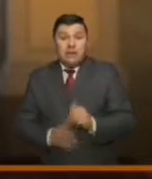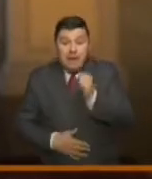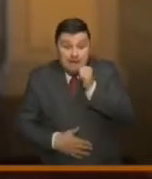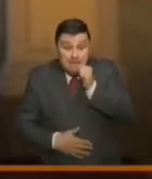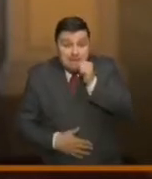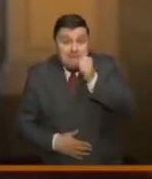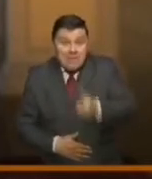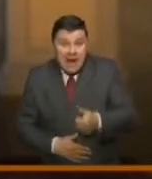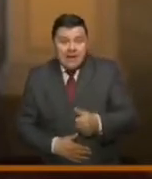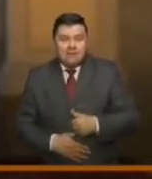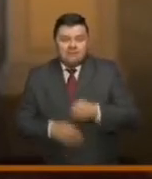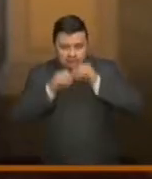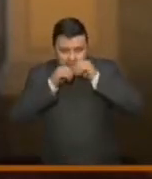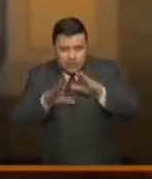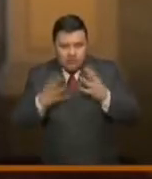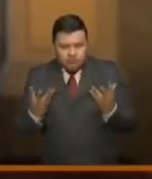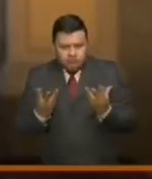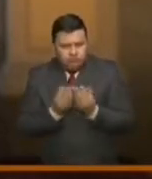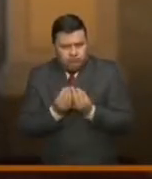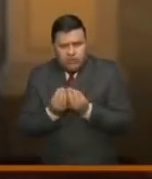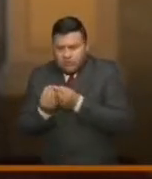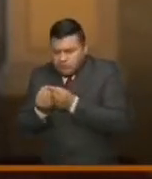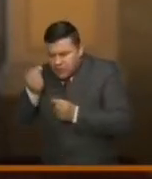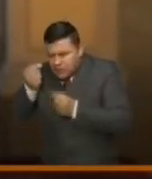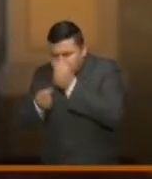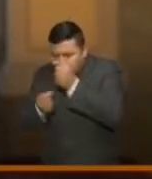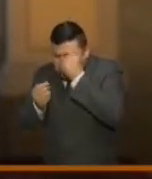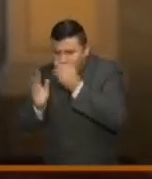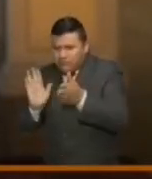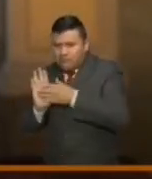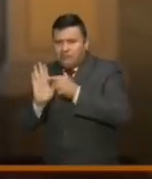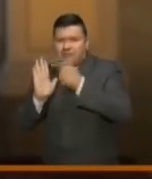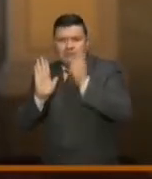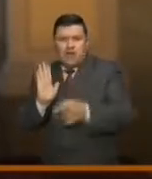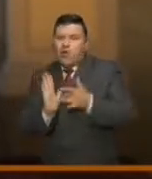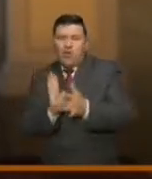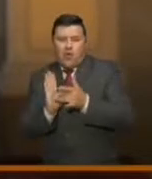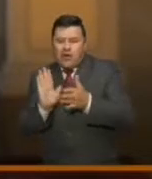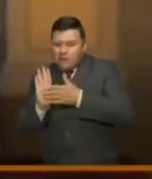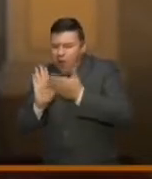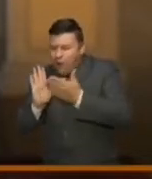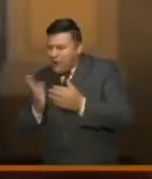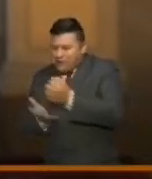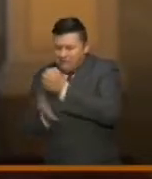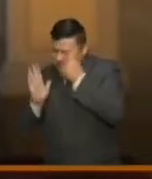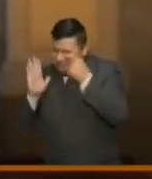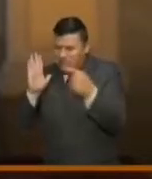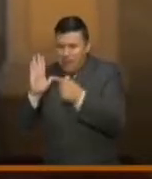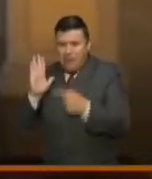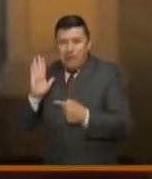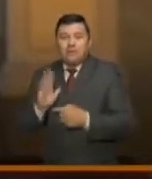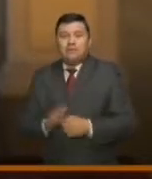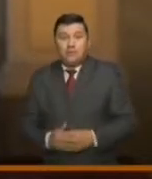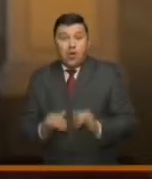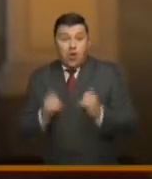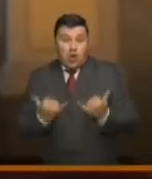mañana anunciaré el conjunto de medidas económicas que acompañarán esta emergencia hoy